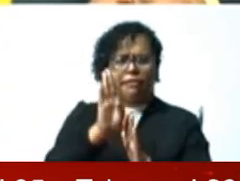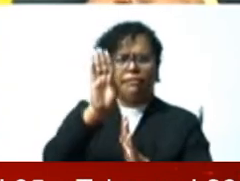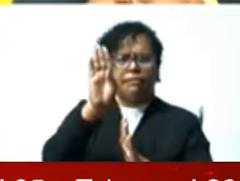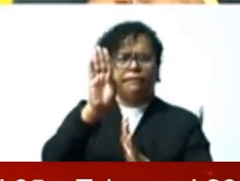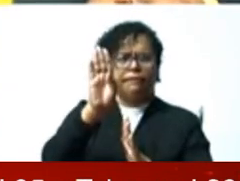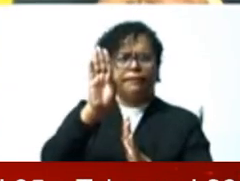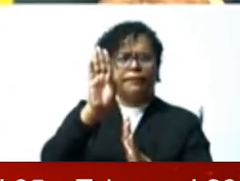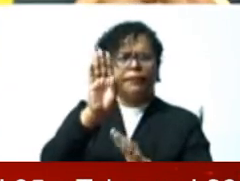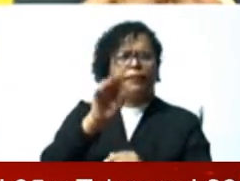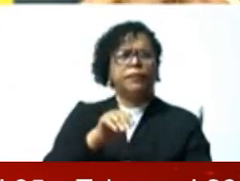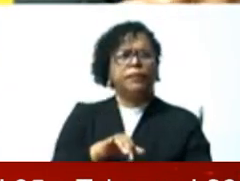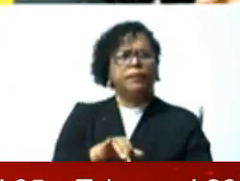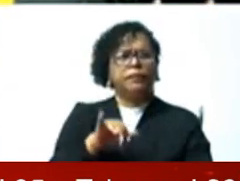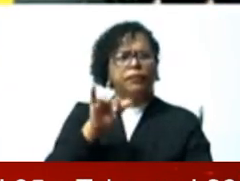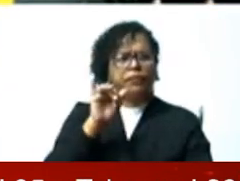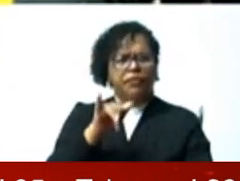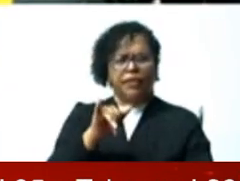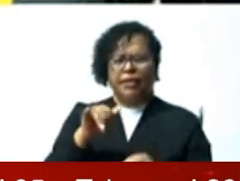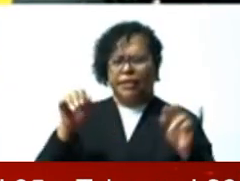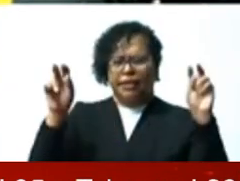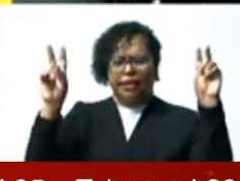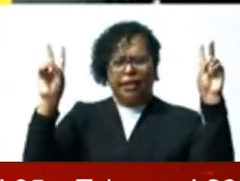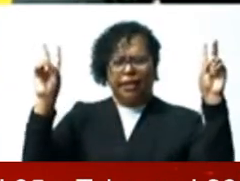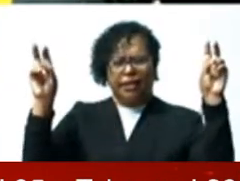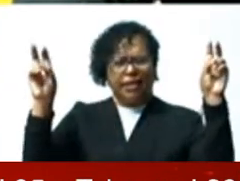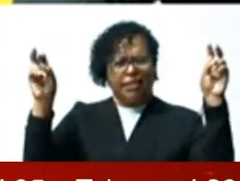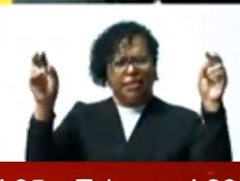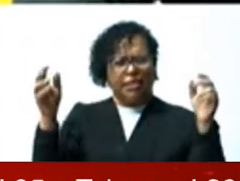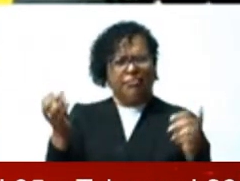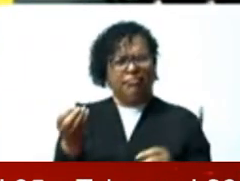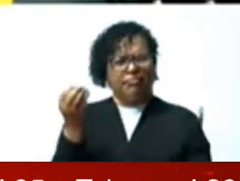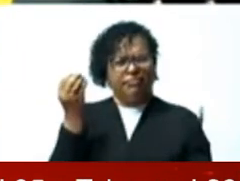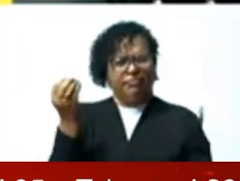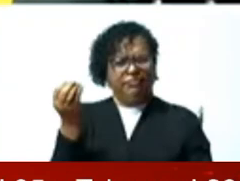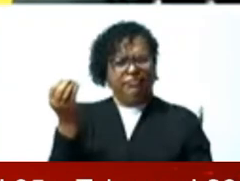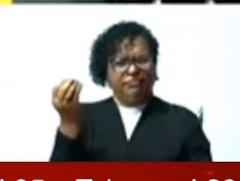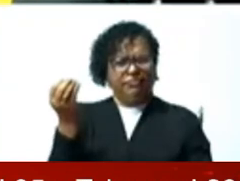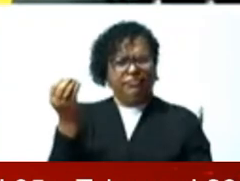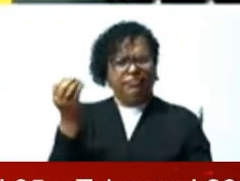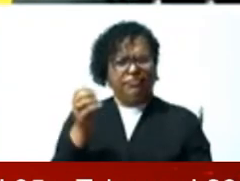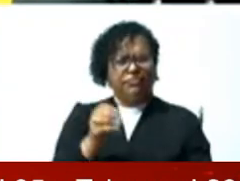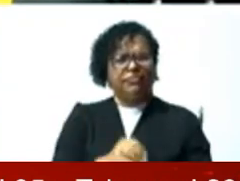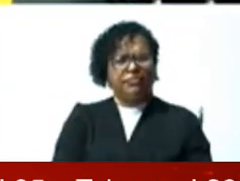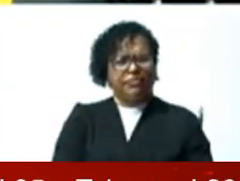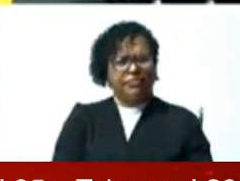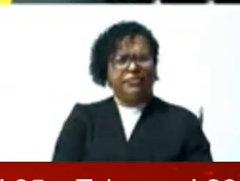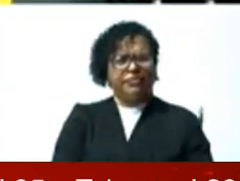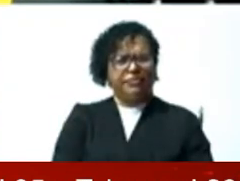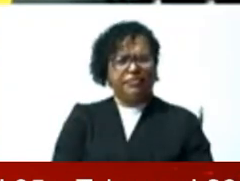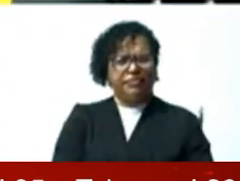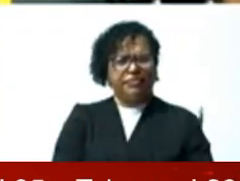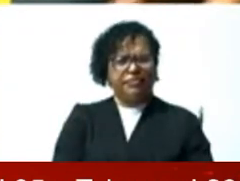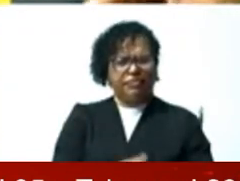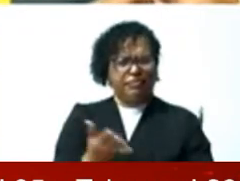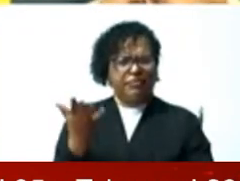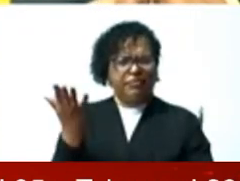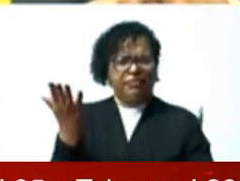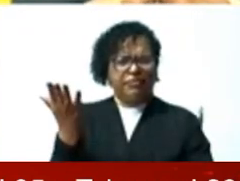Uno de los títulos más abstractos e interpretativos que he visto en préstamo alguno conocido en esta Cámara de